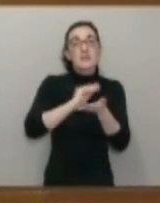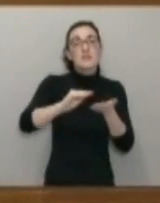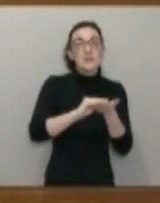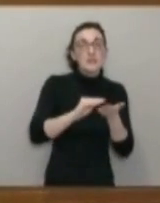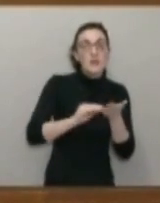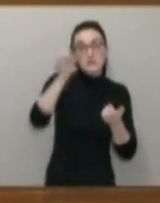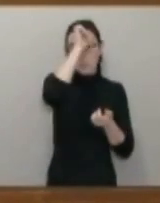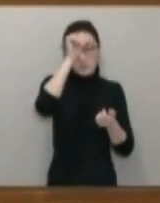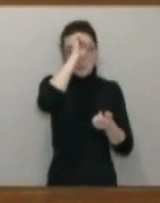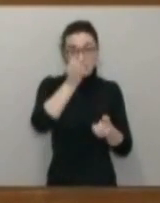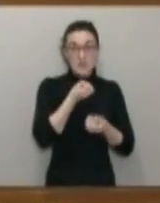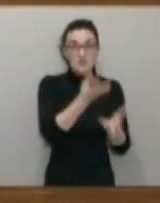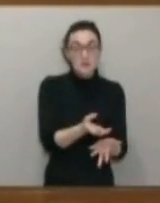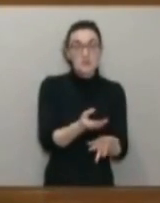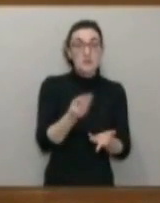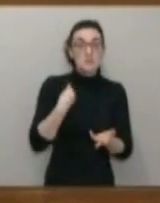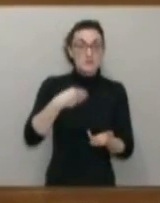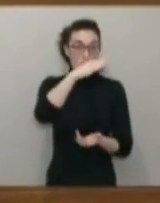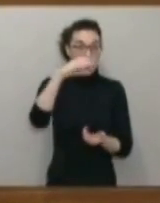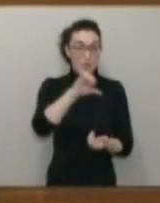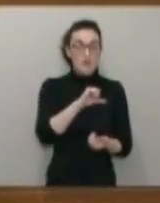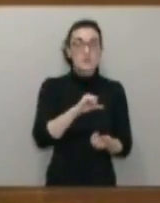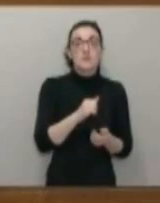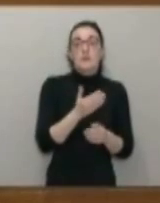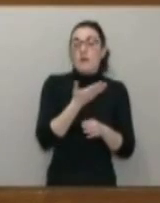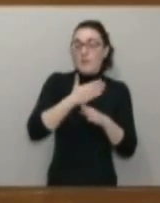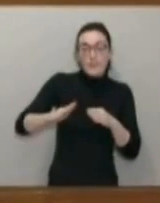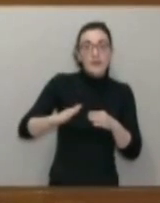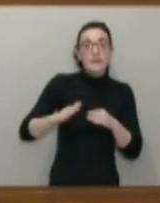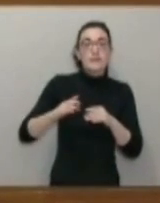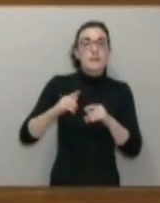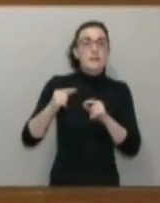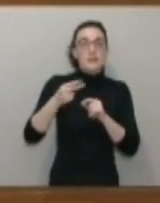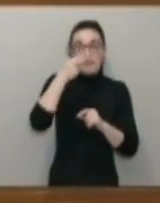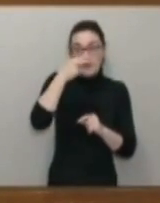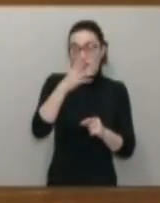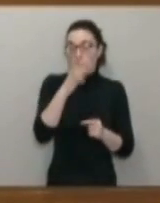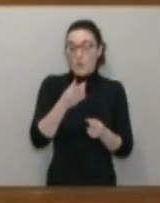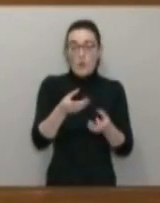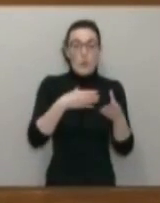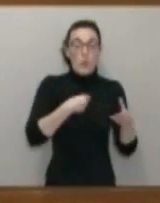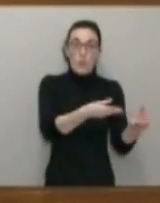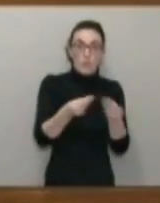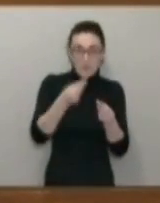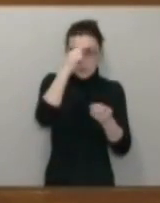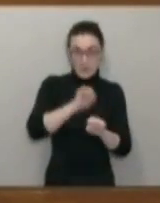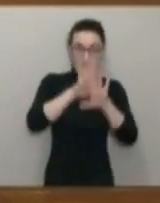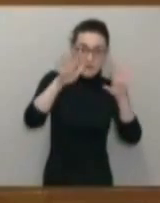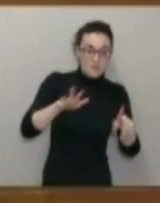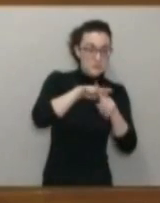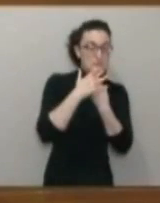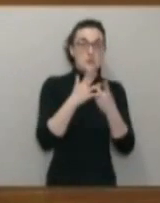y pareceres, podría decirse que, más allá del interés que pueden suscitar como documento aclaratorio de las circunstancias